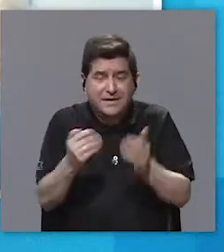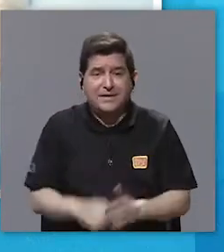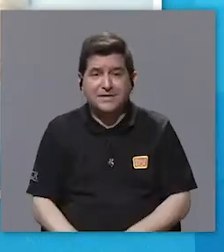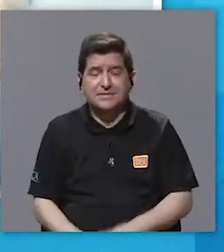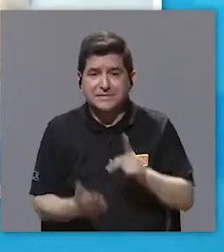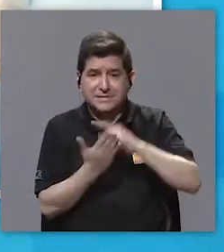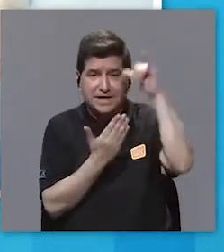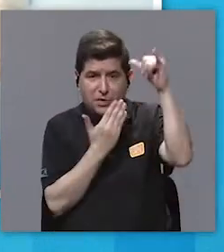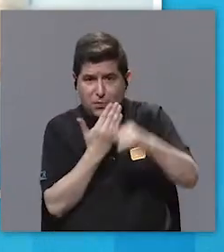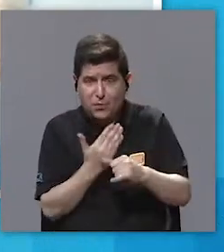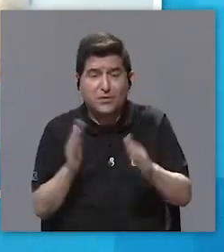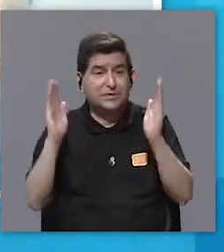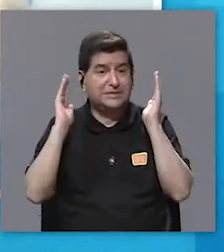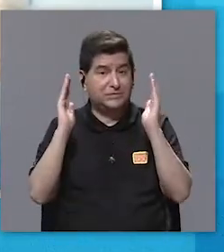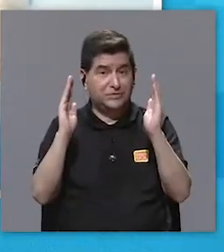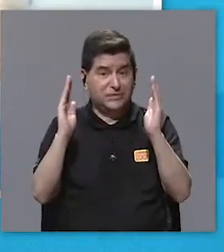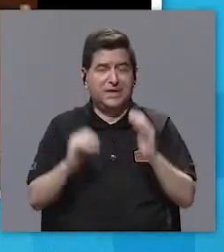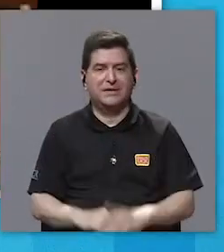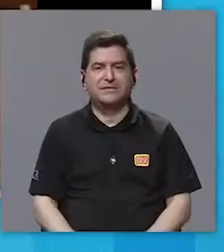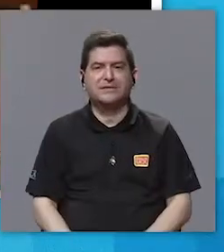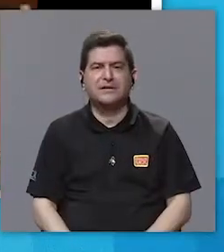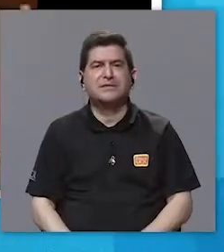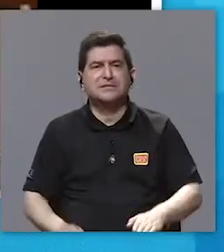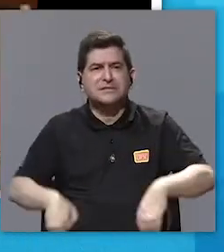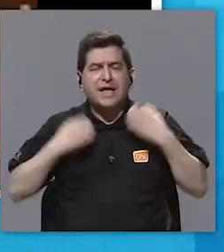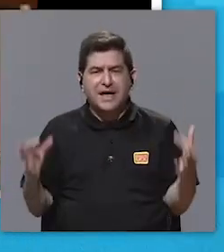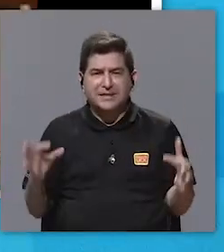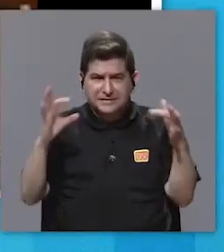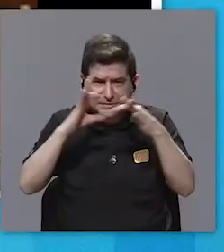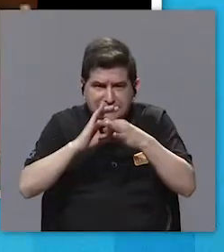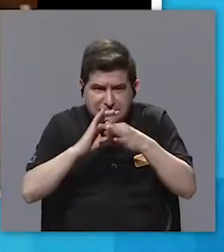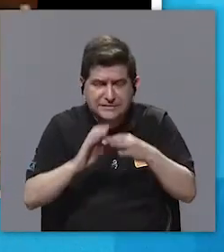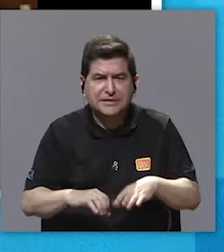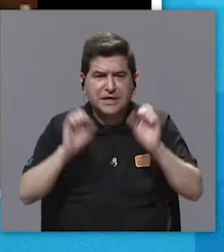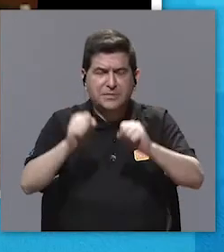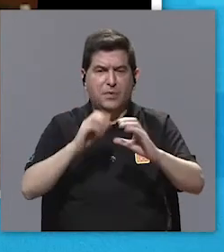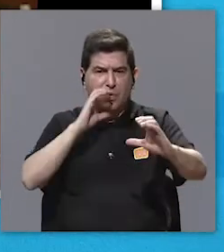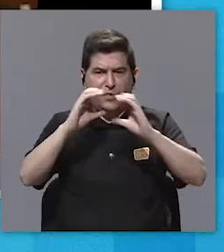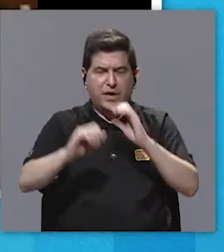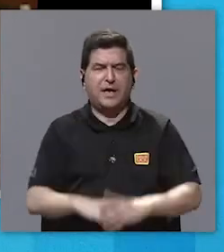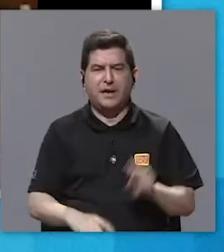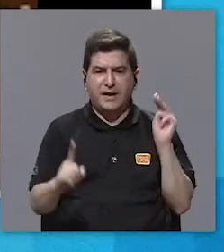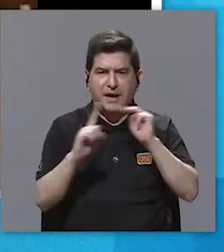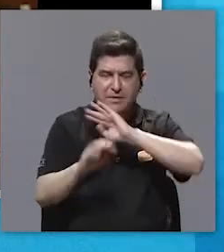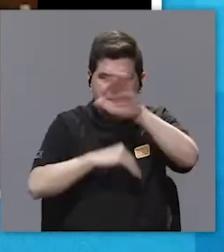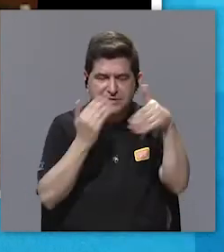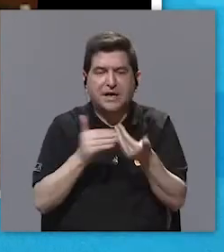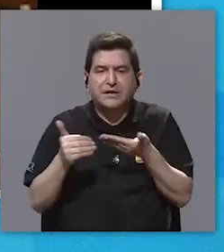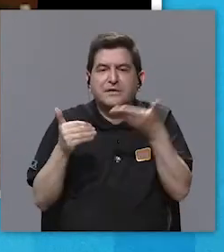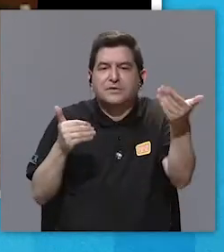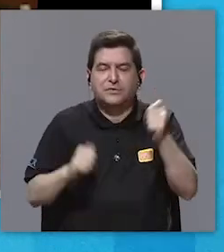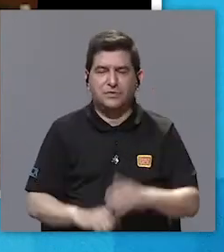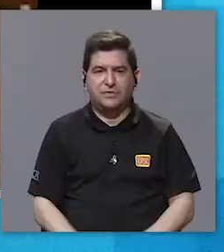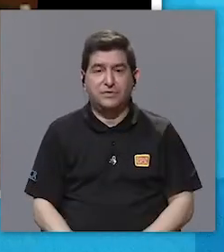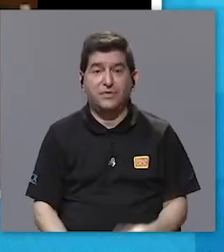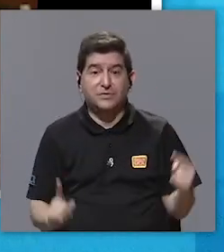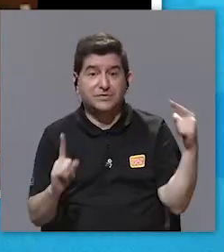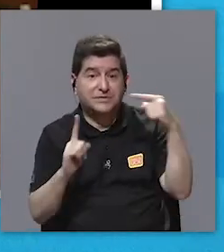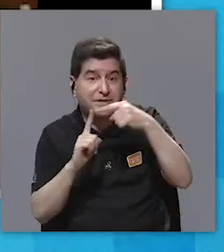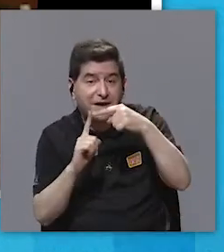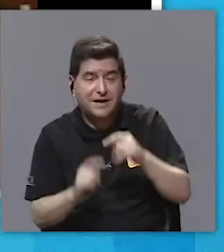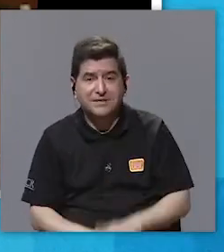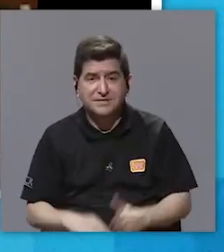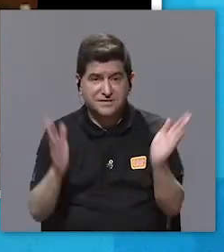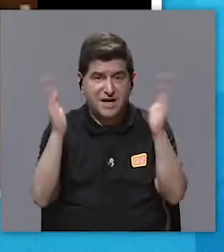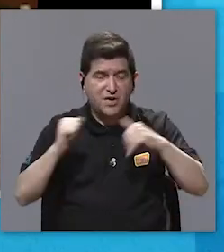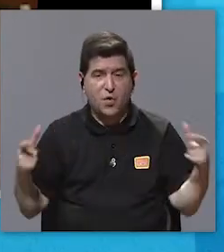proyectos sumamente grandes tienen que existir la colección para poder comunicar el mensaje entre todos estos elementos y hasta que